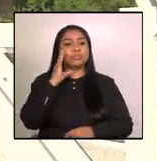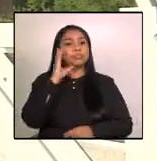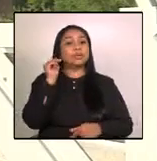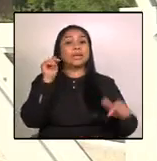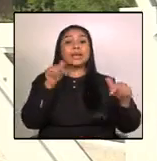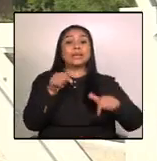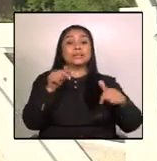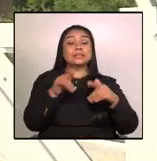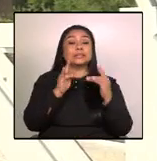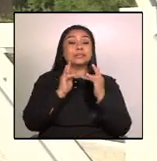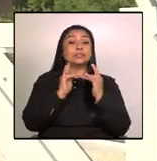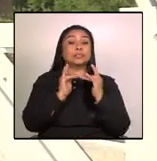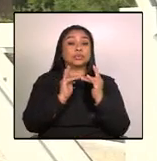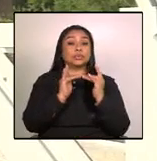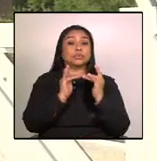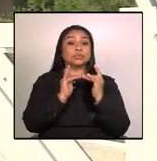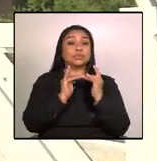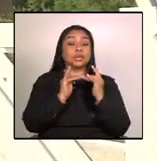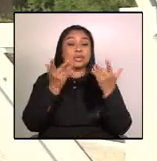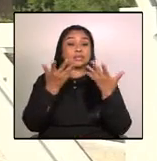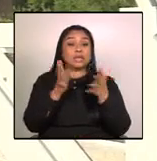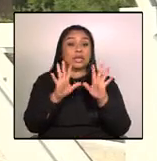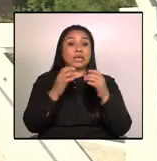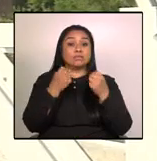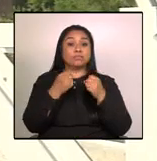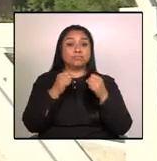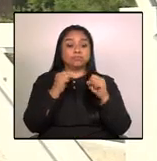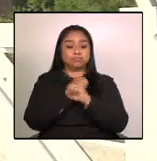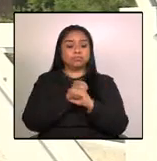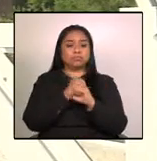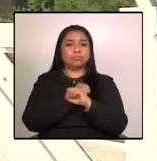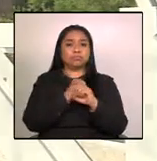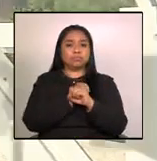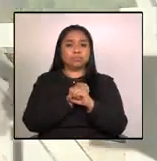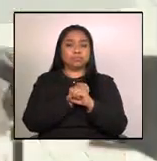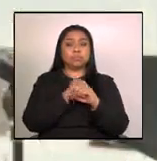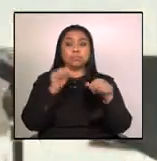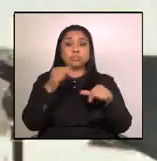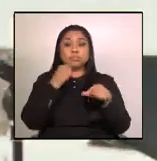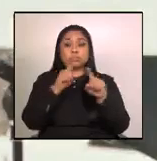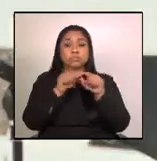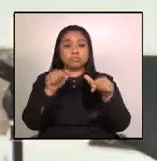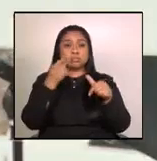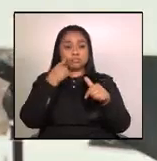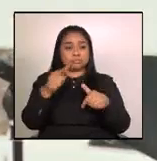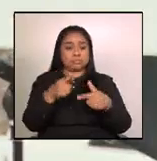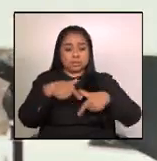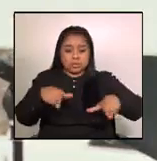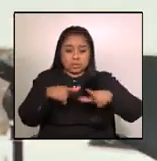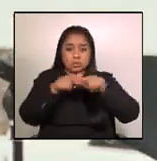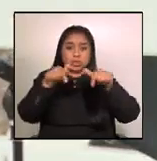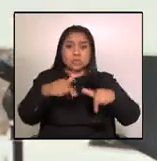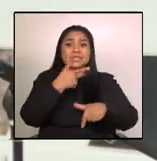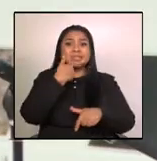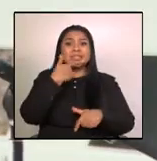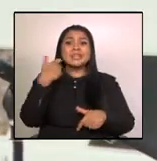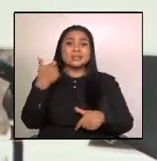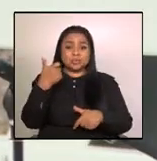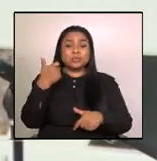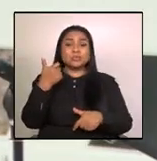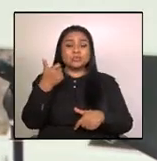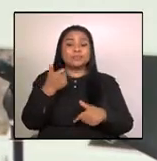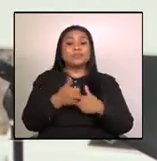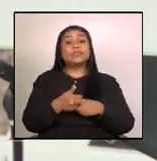un puente que está hecho en un lugar estratégico, en medio del corredor seco.